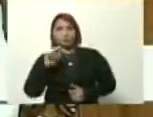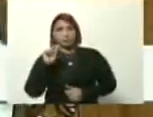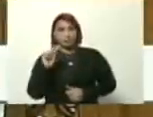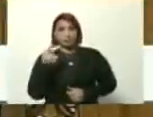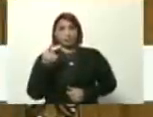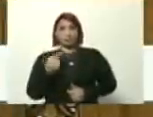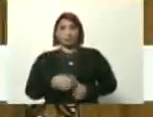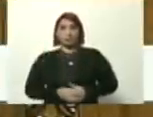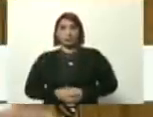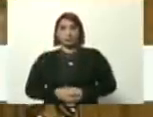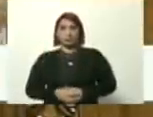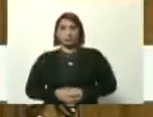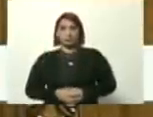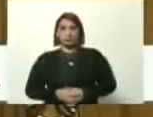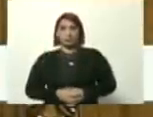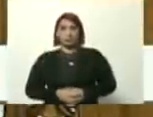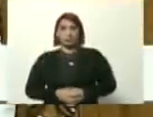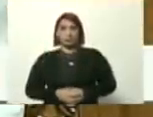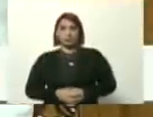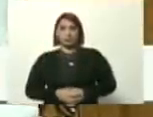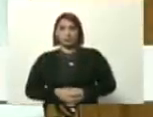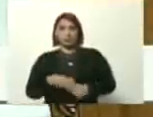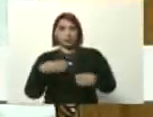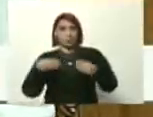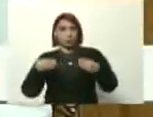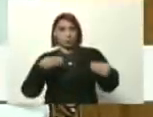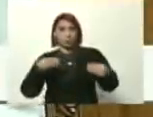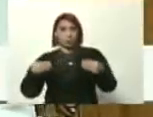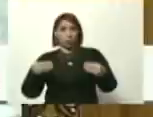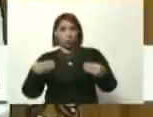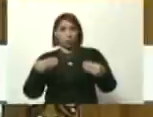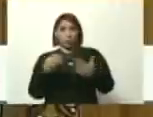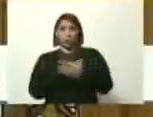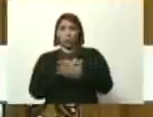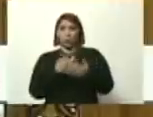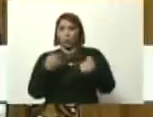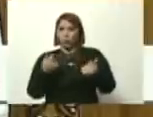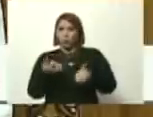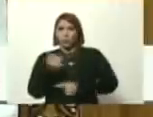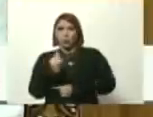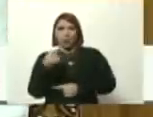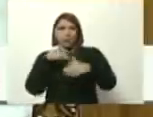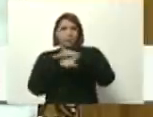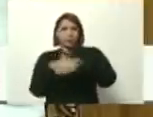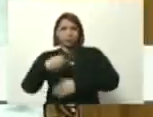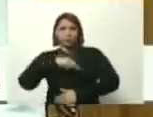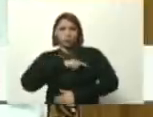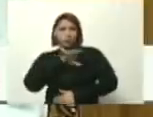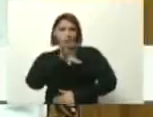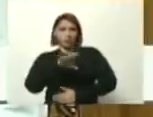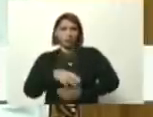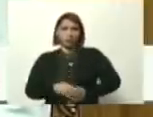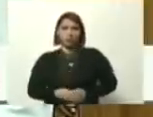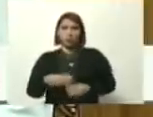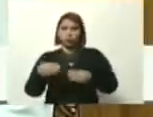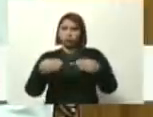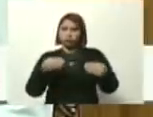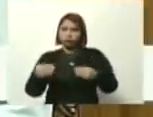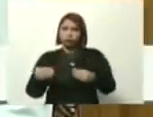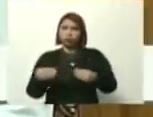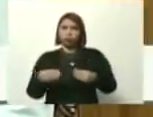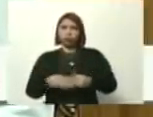principalmente en el modelo económico imperante en nuestro país, un modelo rentista,